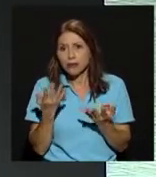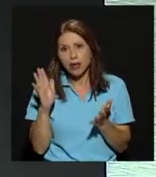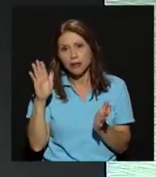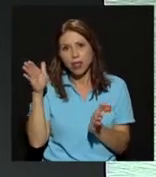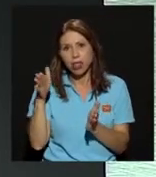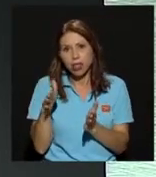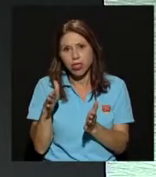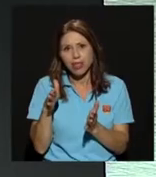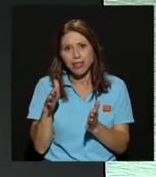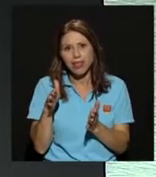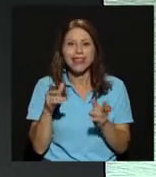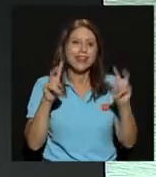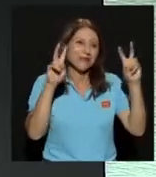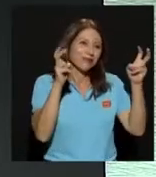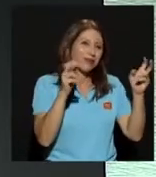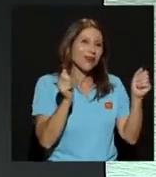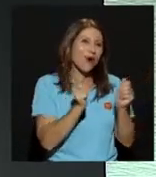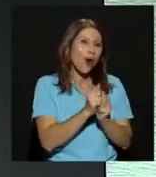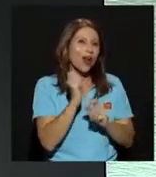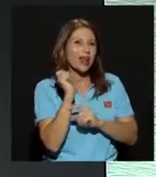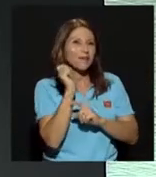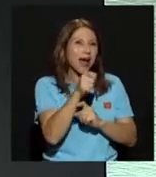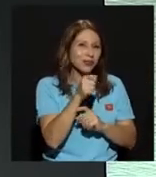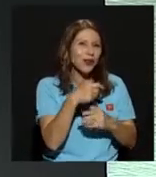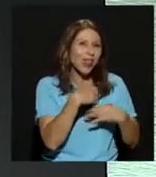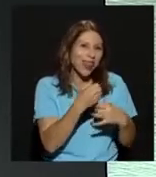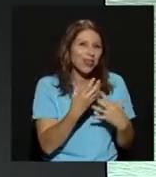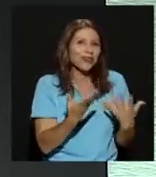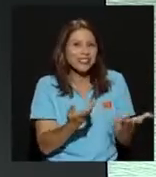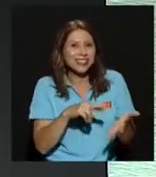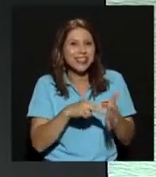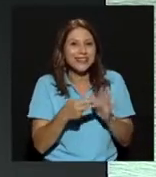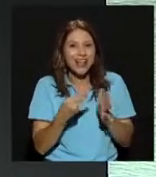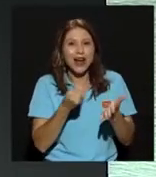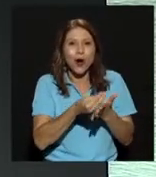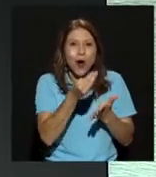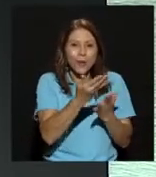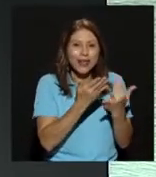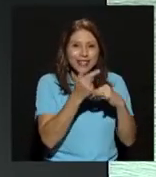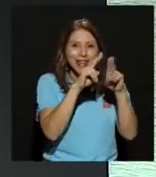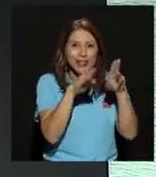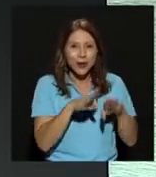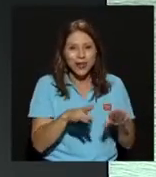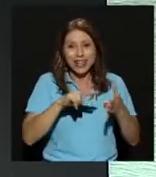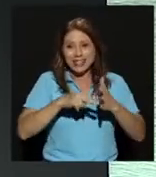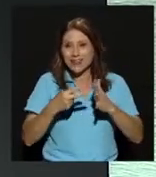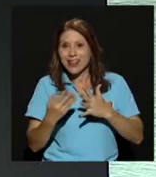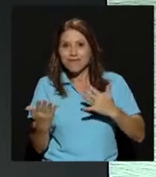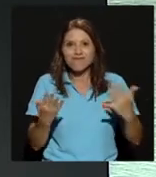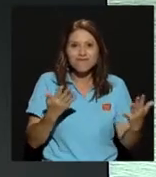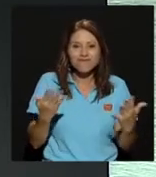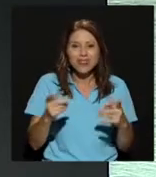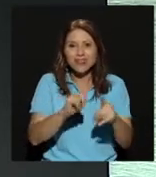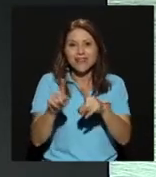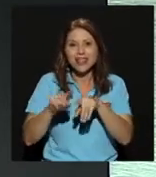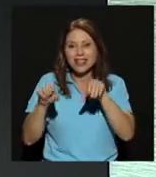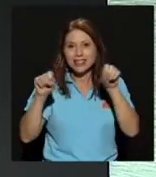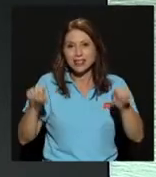y con el mazo dando' que es compras electrónicas y otros mecanismos de eficiencia